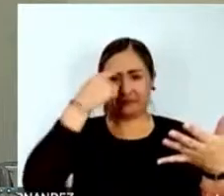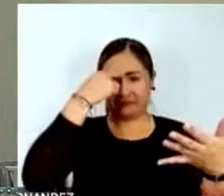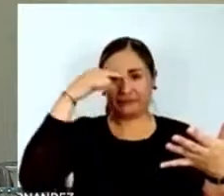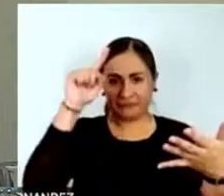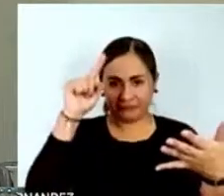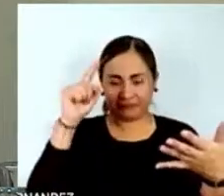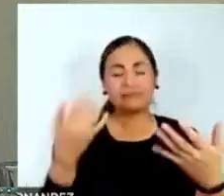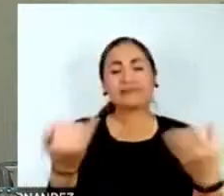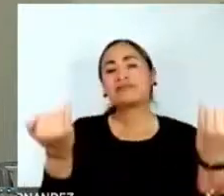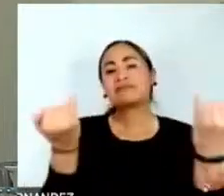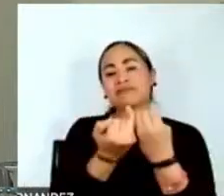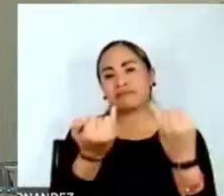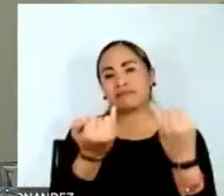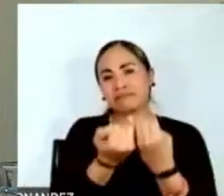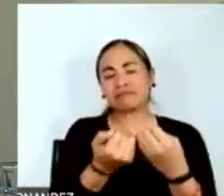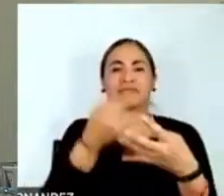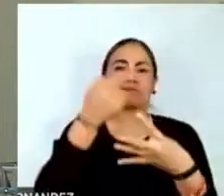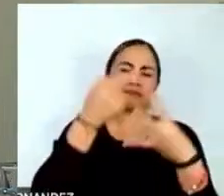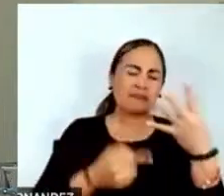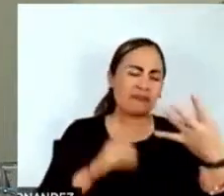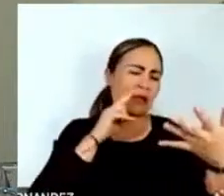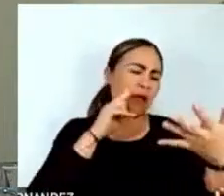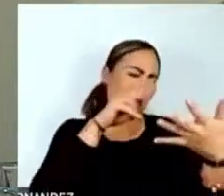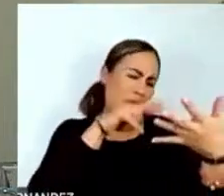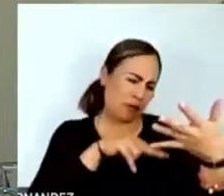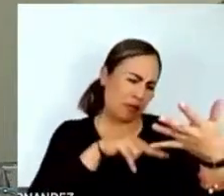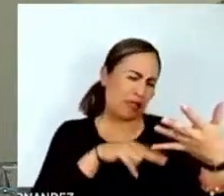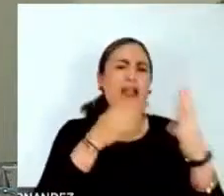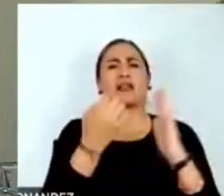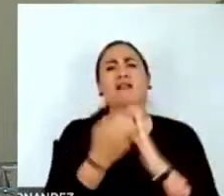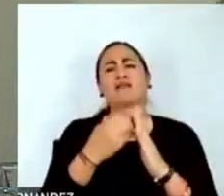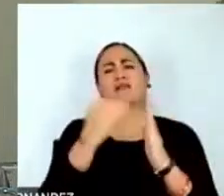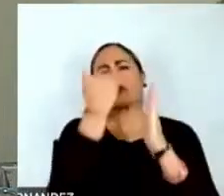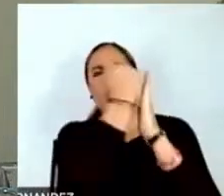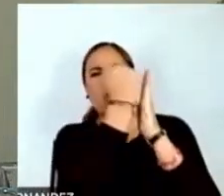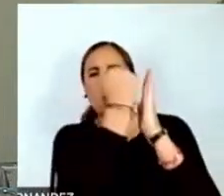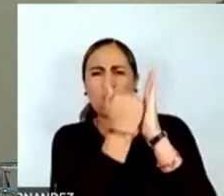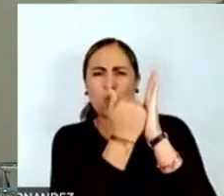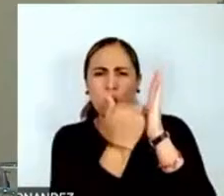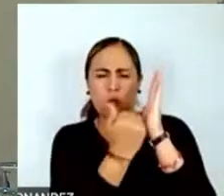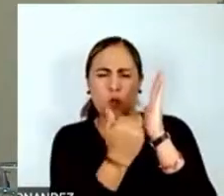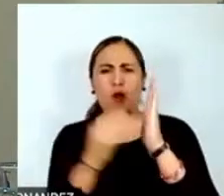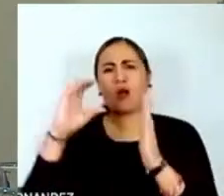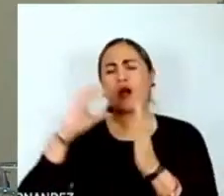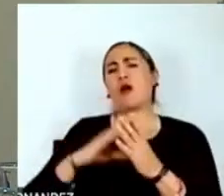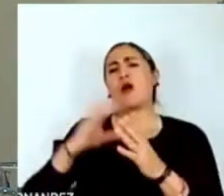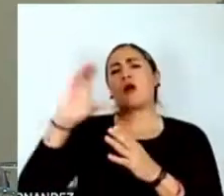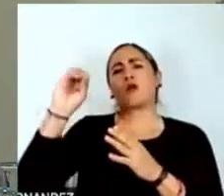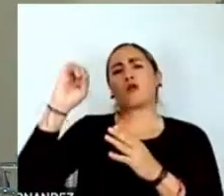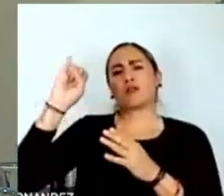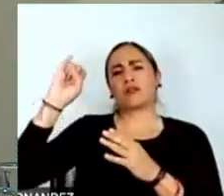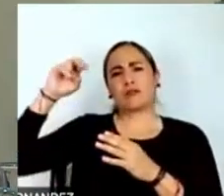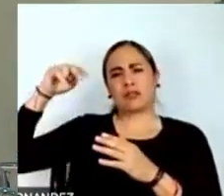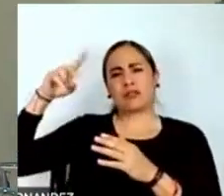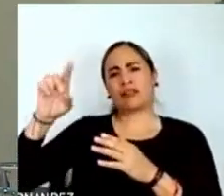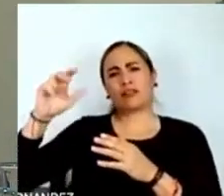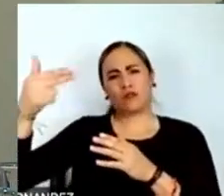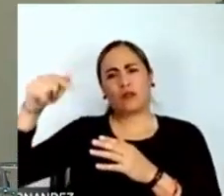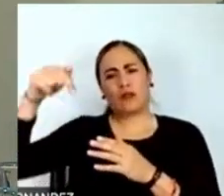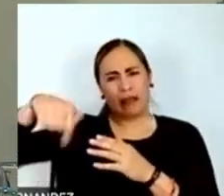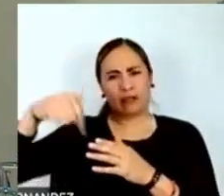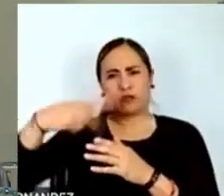aproximación amigable y pedagógica a los estándares o criterios establecidos por la Corte Interamericana en sus distintas decisiones.